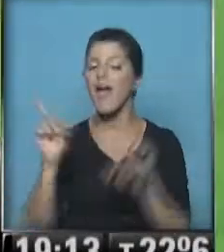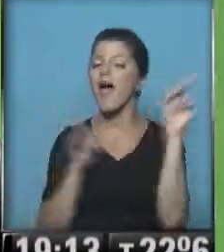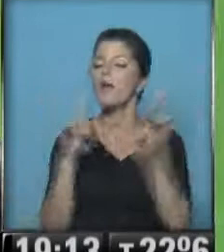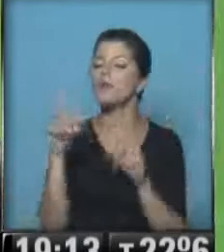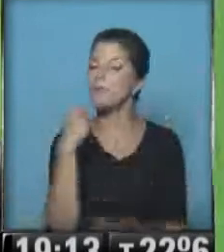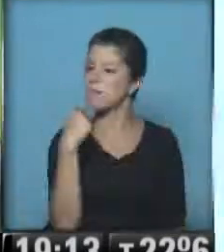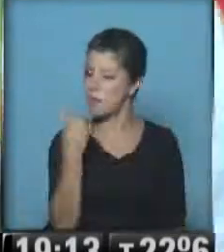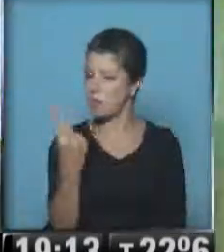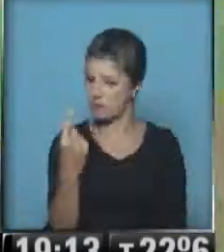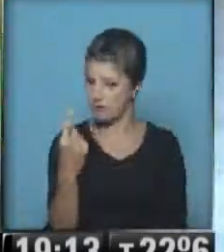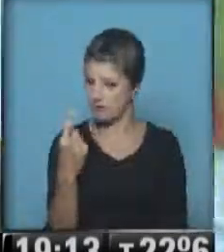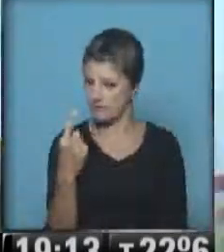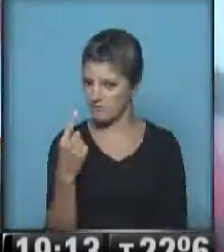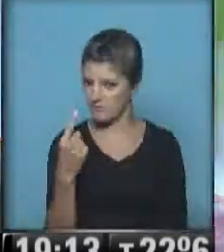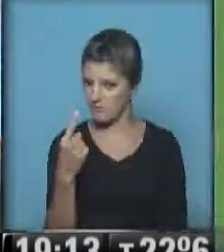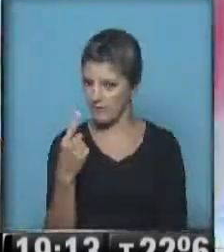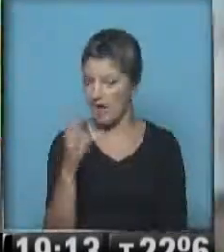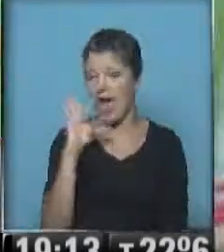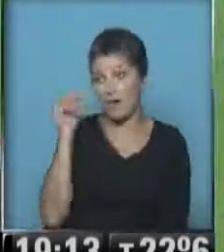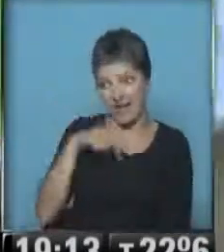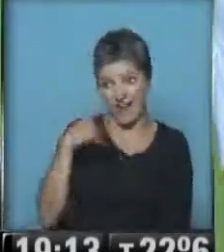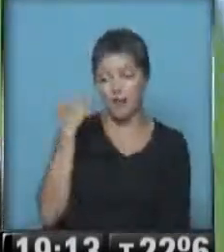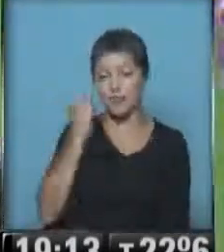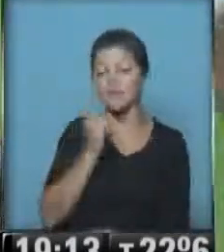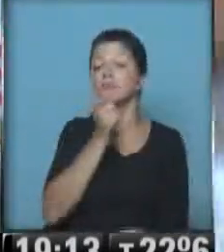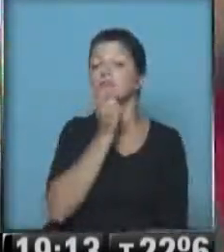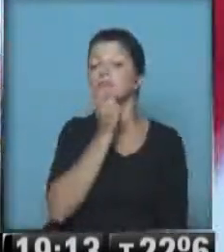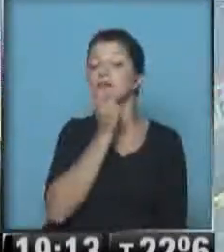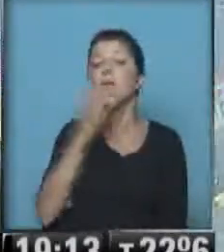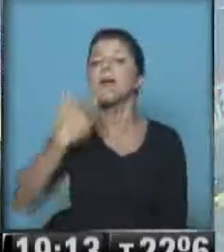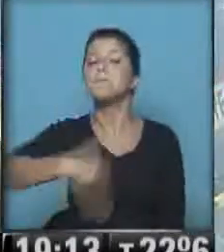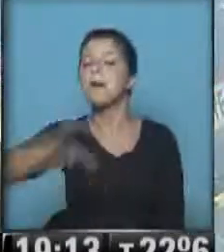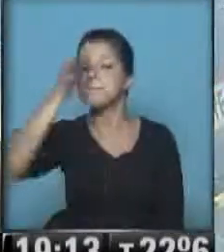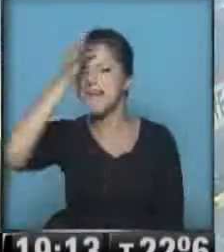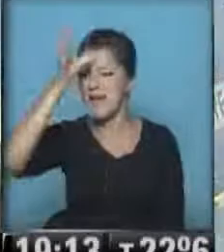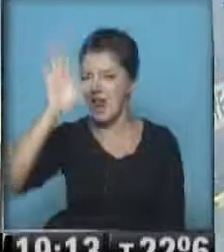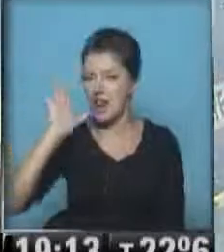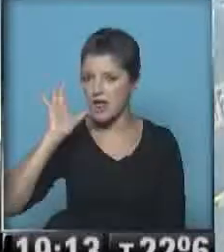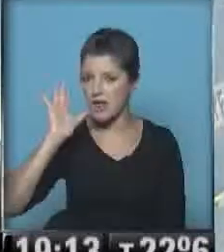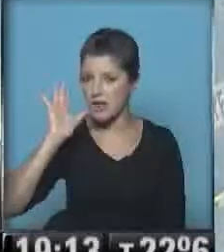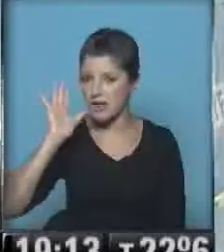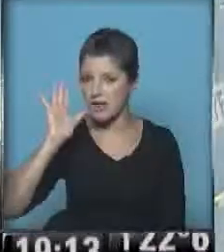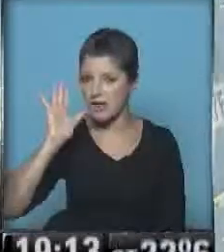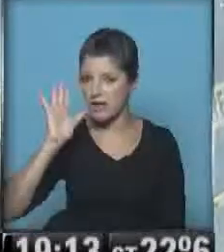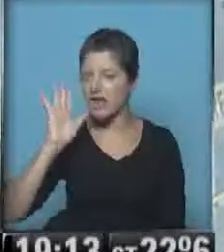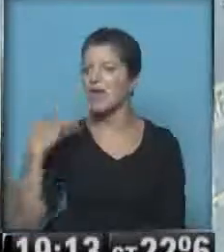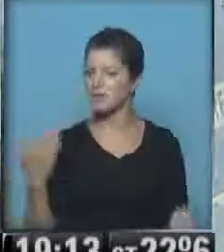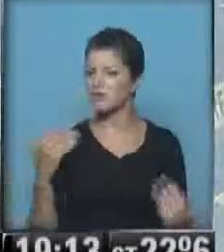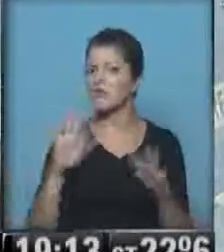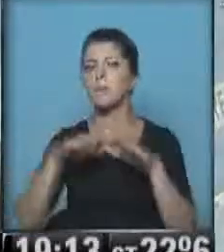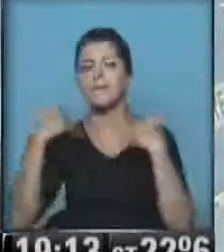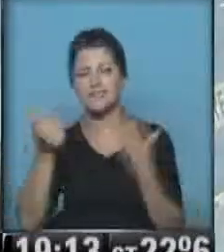preguntan, algo que anticipamos desde acá, si hay definición de punto penal, ¿corre con ventaja